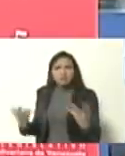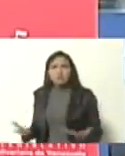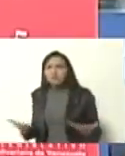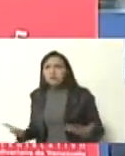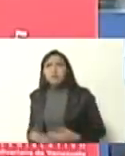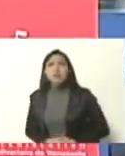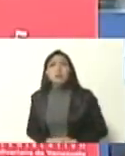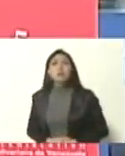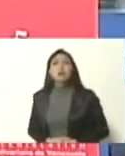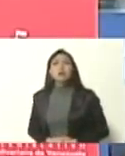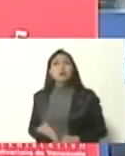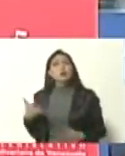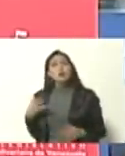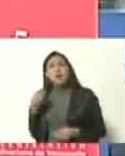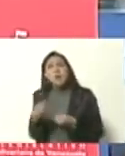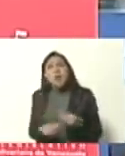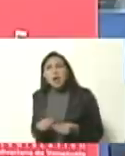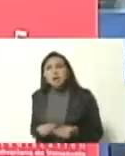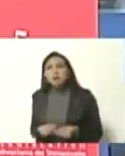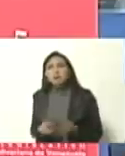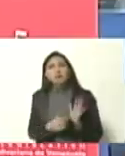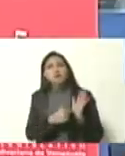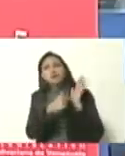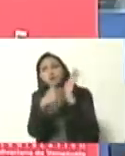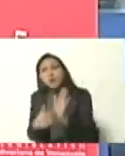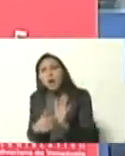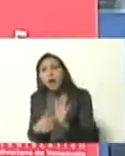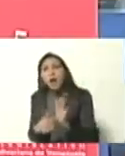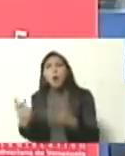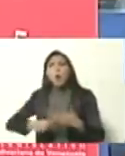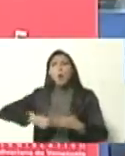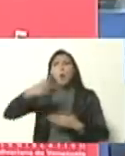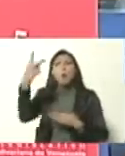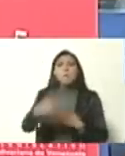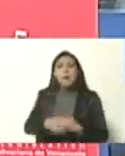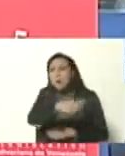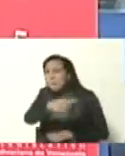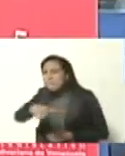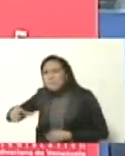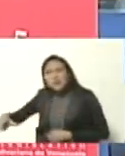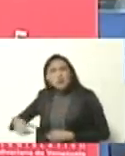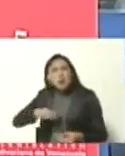develado un plan macabro para